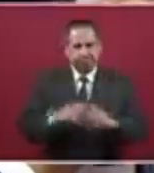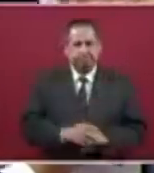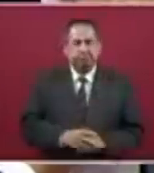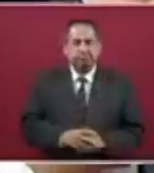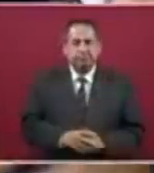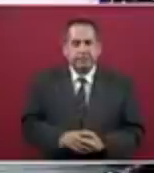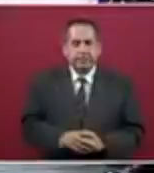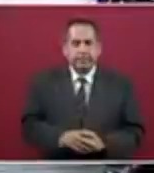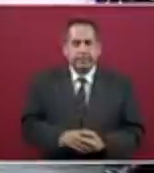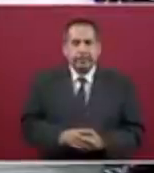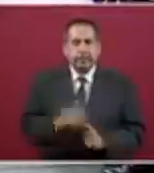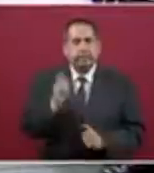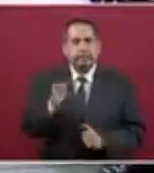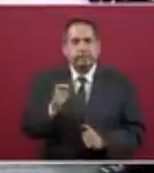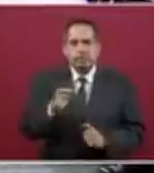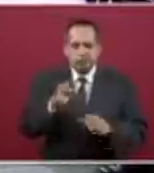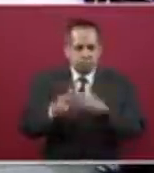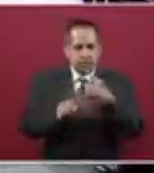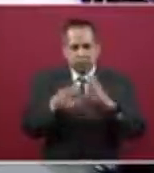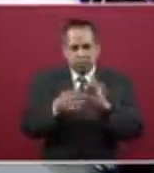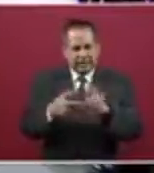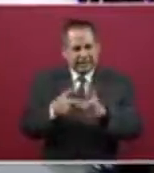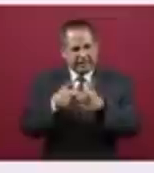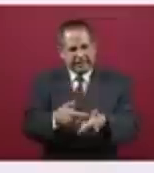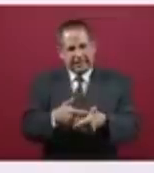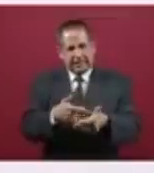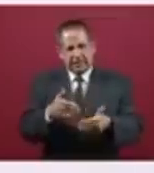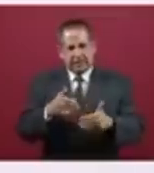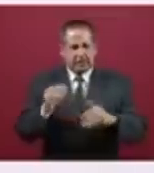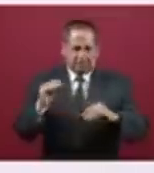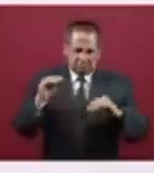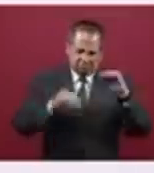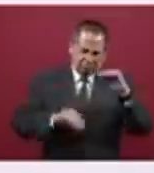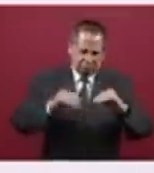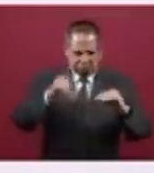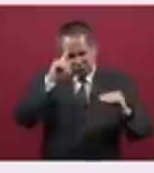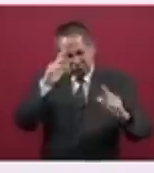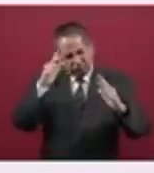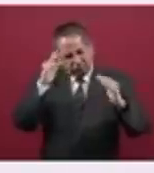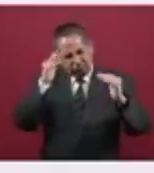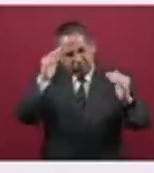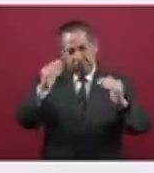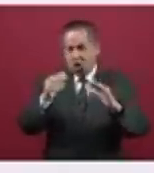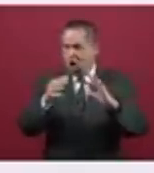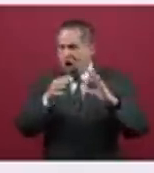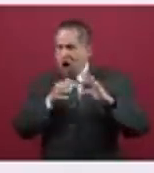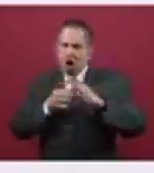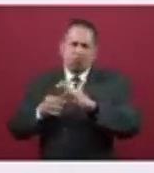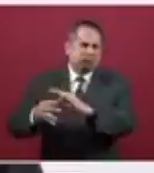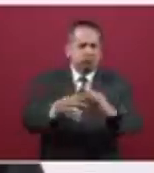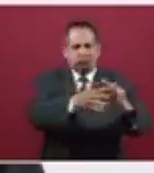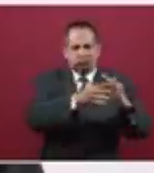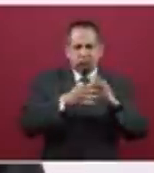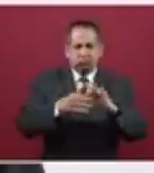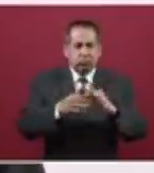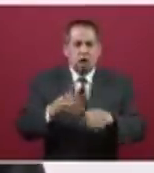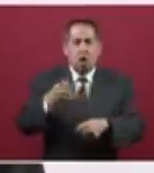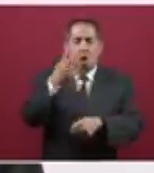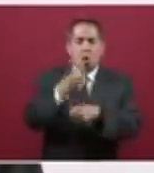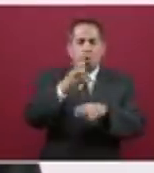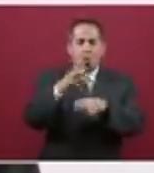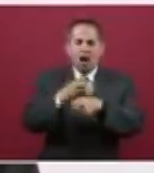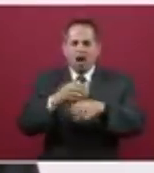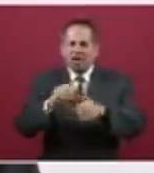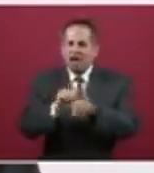Vamos a seguir construyendo en armonía. La cuarta